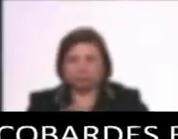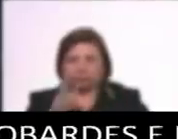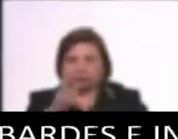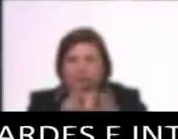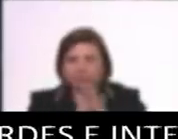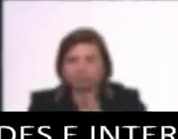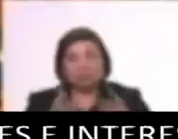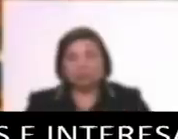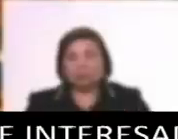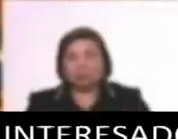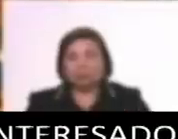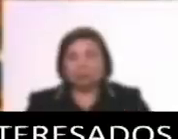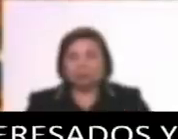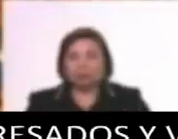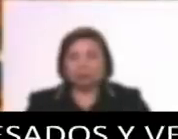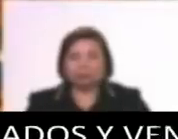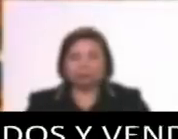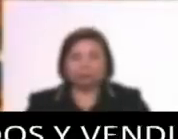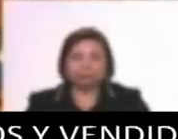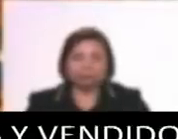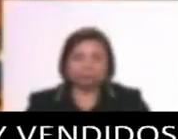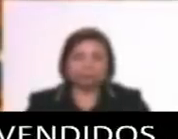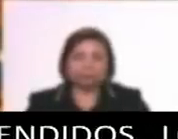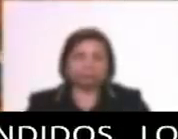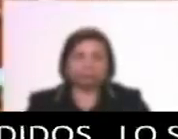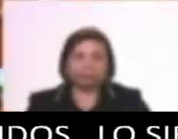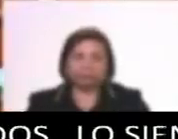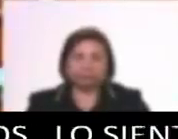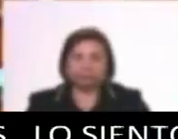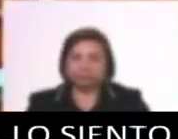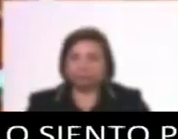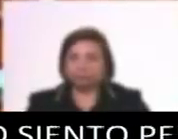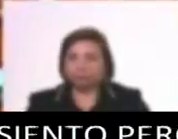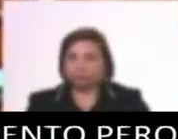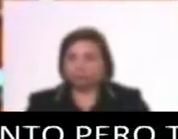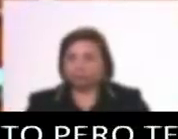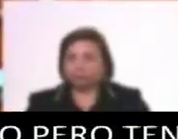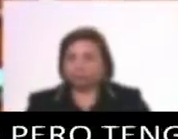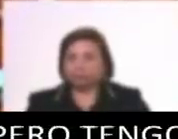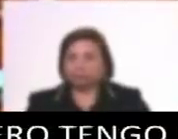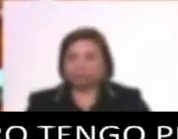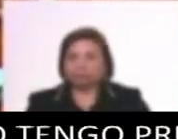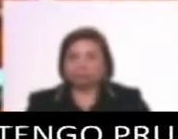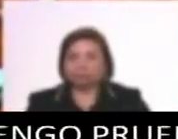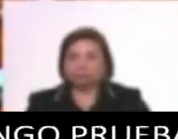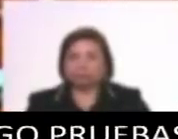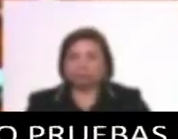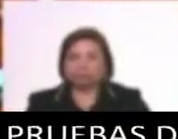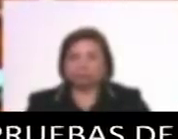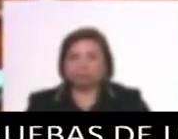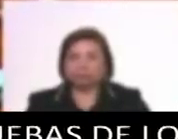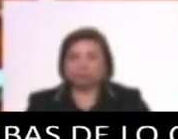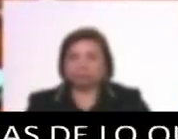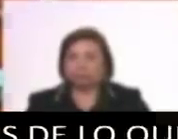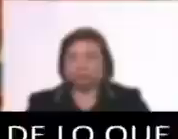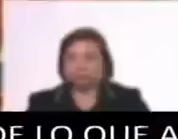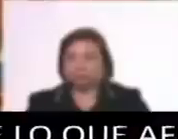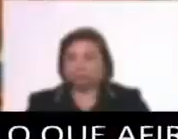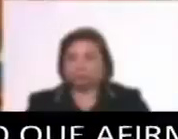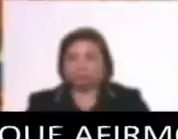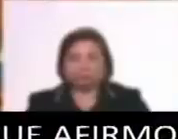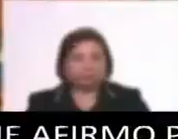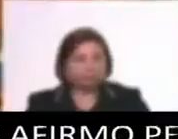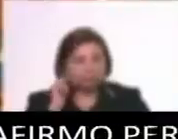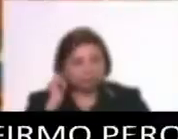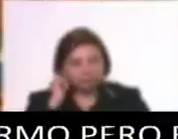en asuntos internos de Perú. Esta moción fue sustentada por la congresista Mari